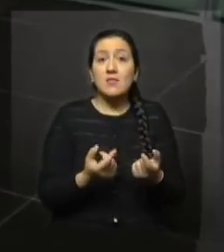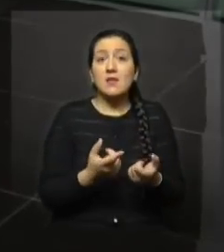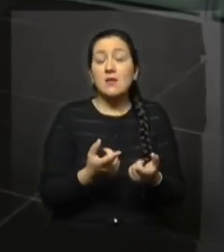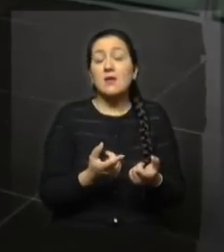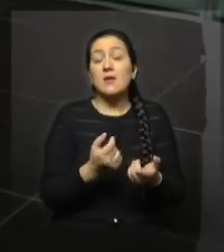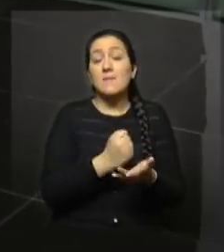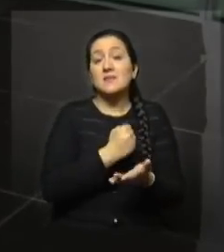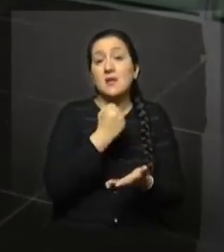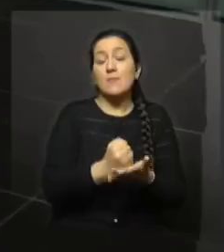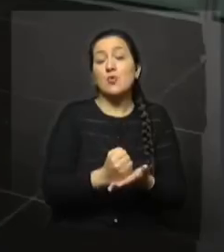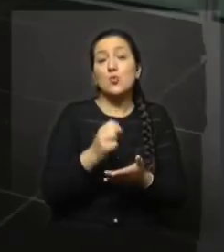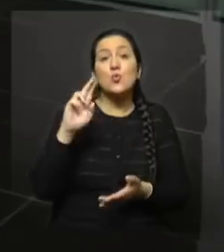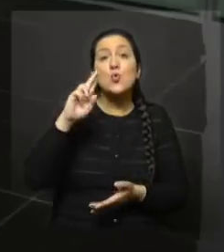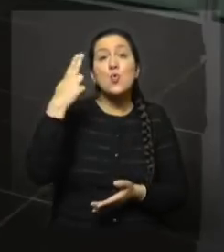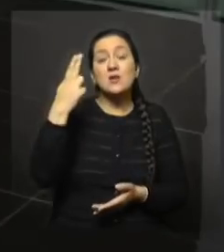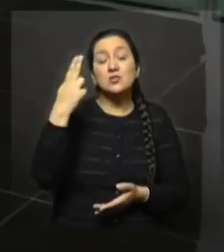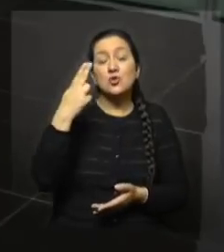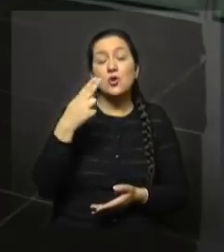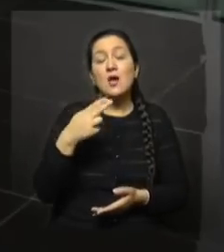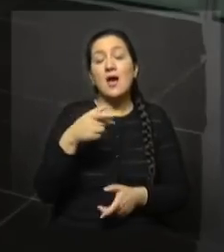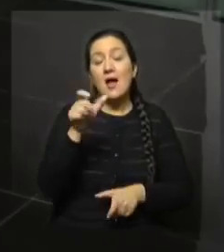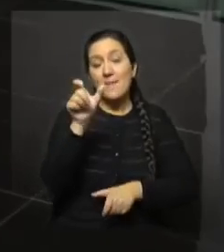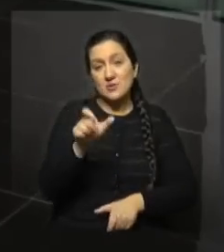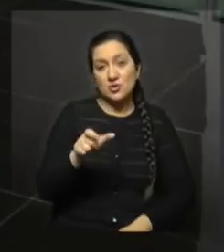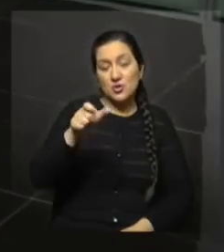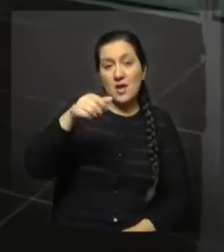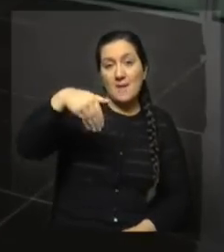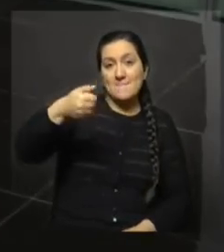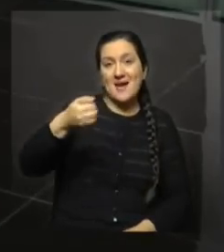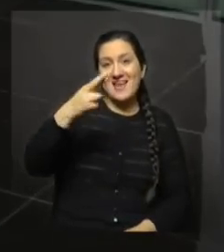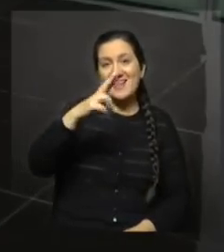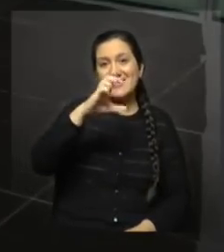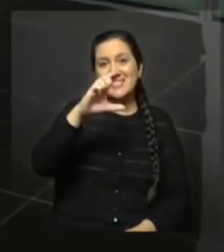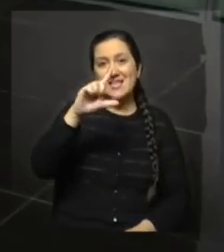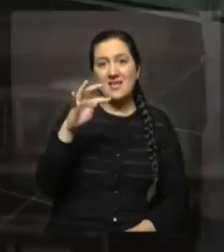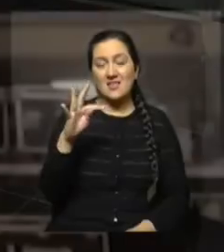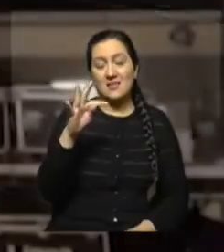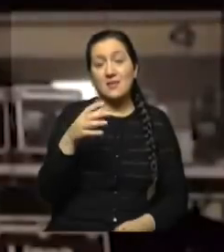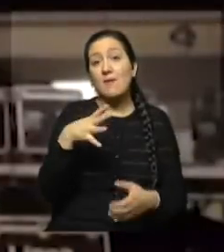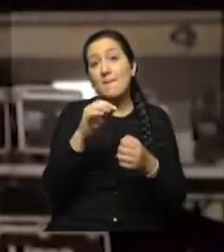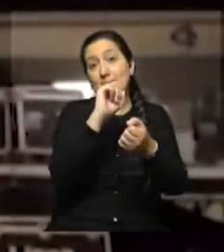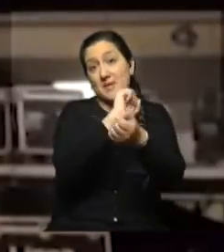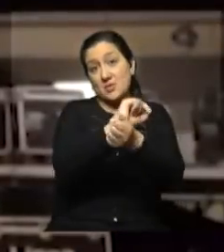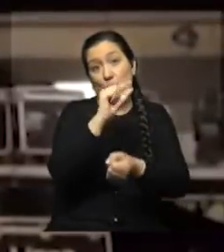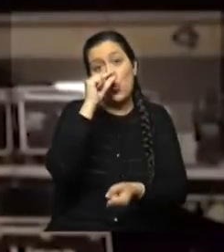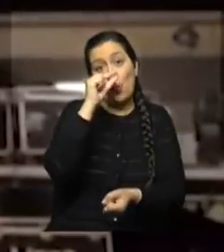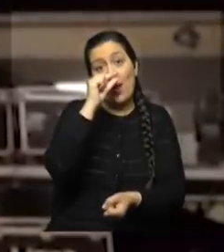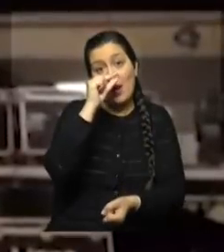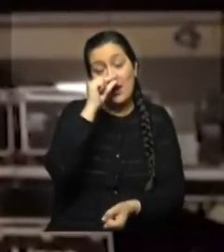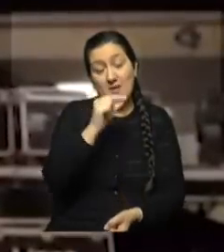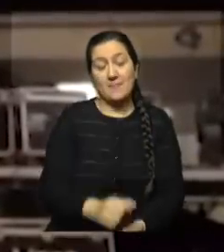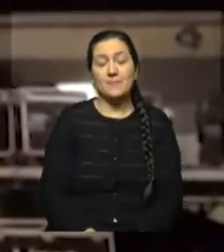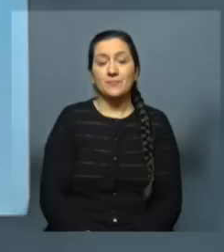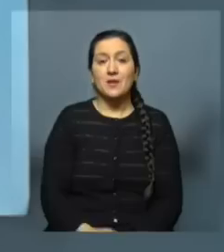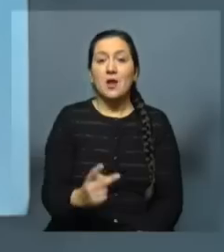pasaporte uruguayo al narcotraficante Marcel Sí justamente cuando Estaba preso allí en Dubai los contactos entre Guillermo Maciel Y